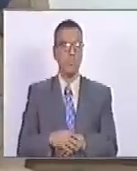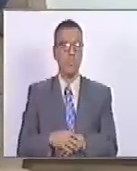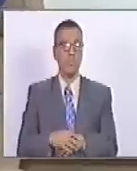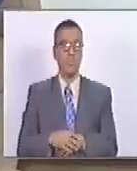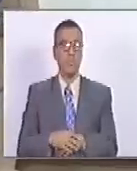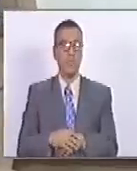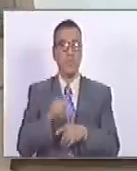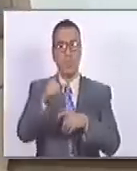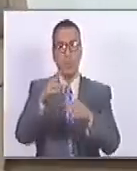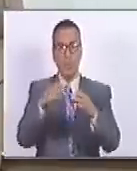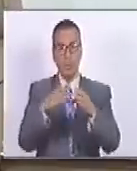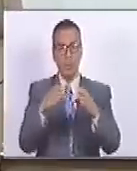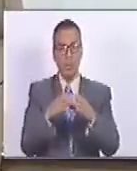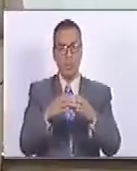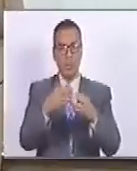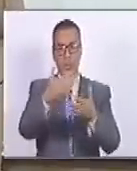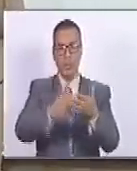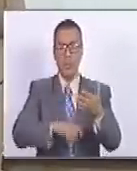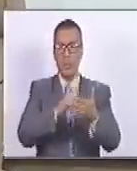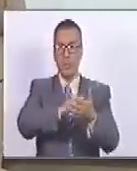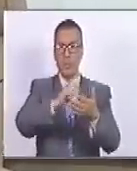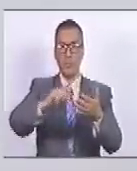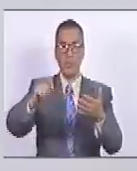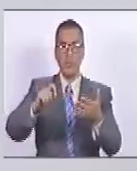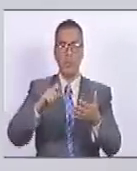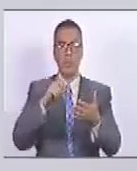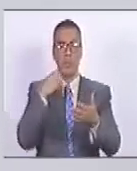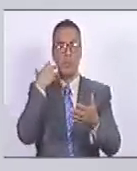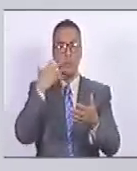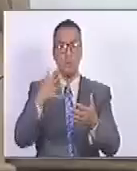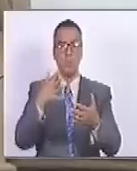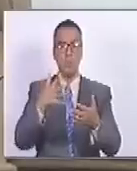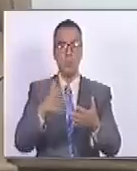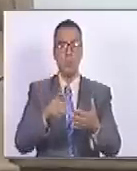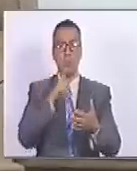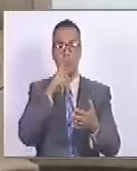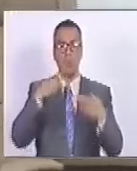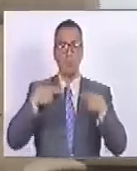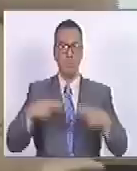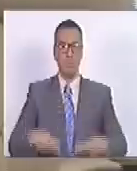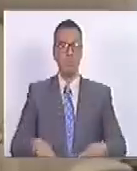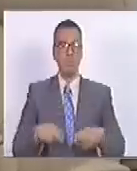que con este ejercicio palmario de investigación humana